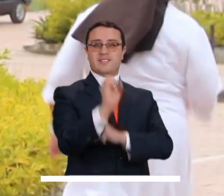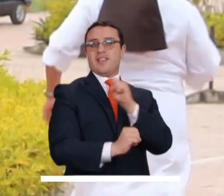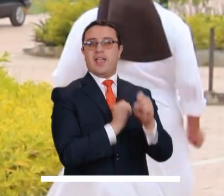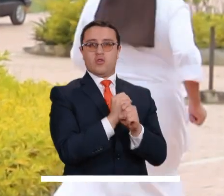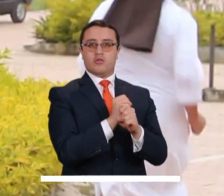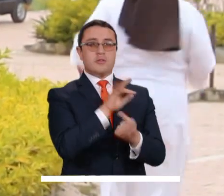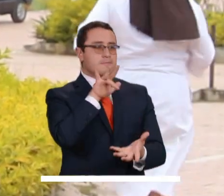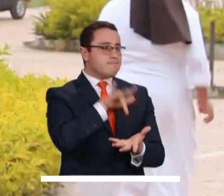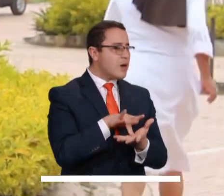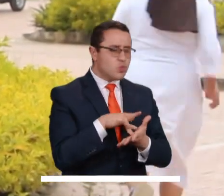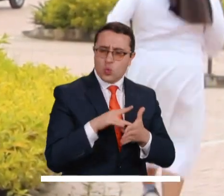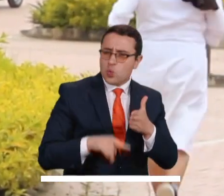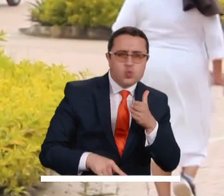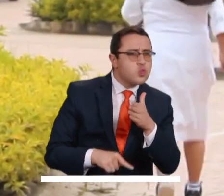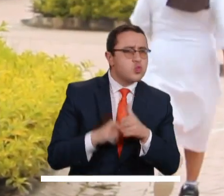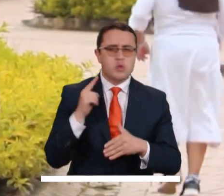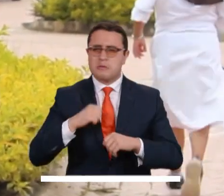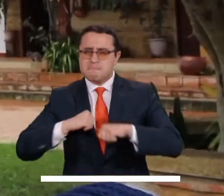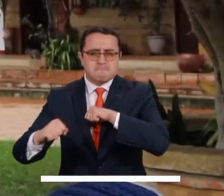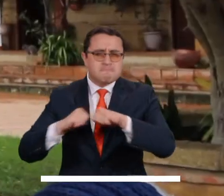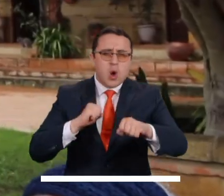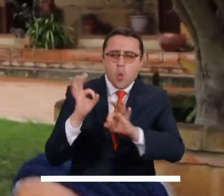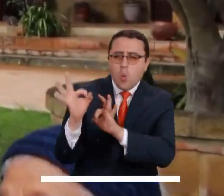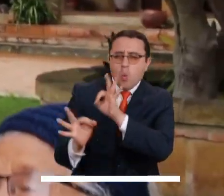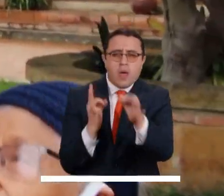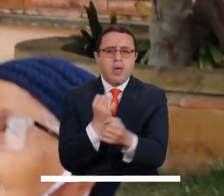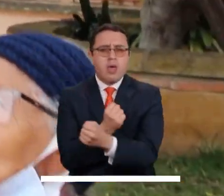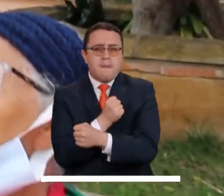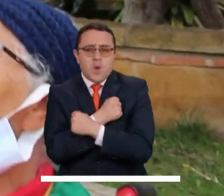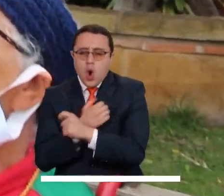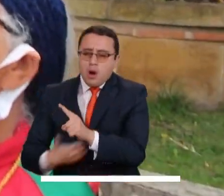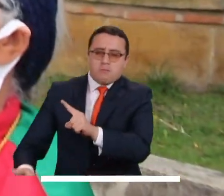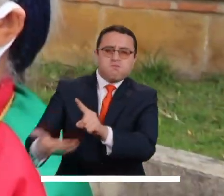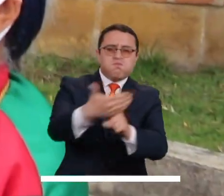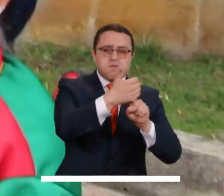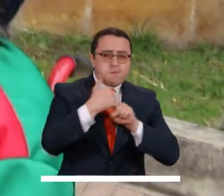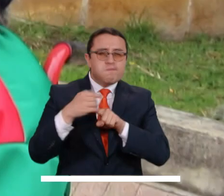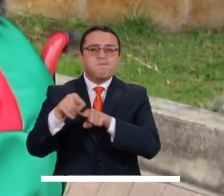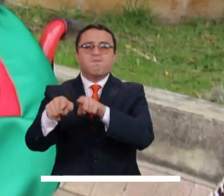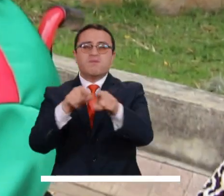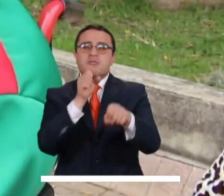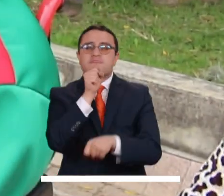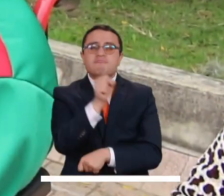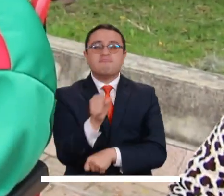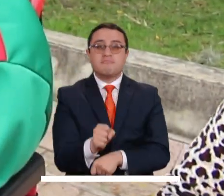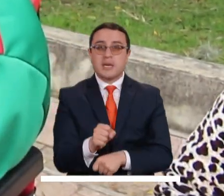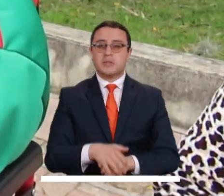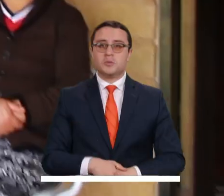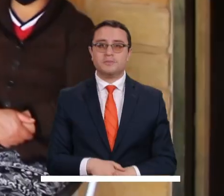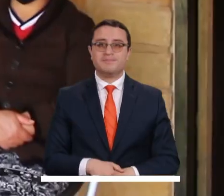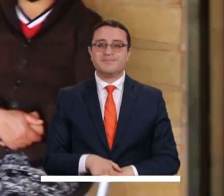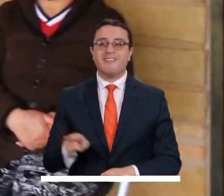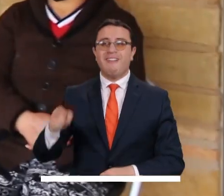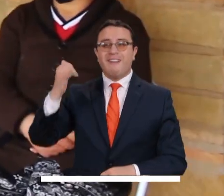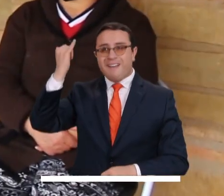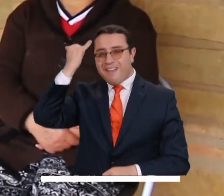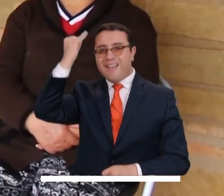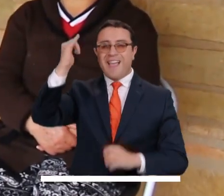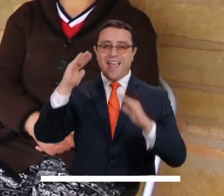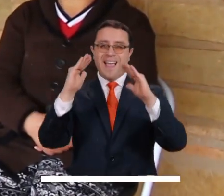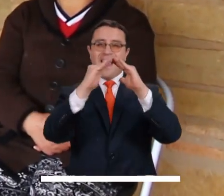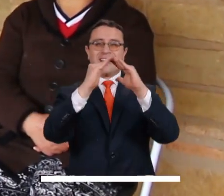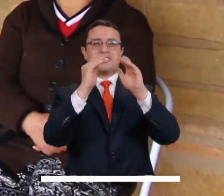inmediato inició una misión para dar cuidado, amor y refugio a centenares de personas. Así nació la